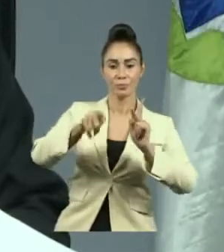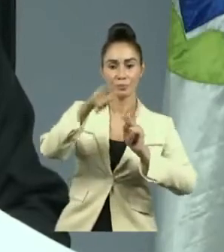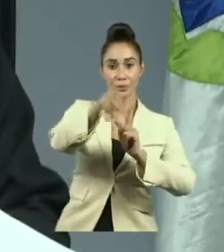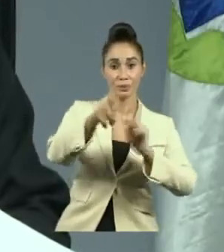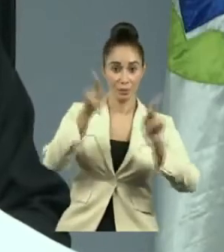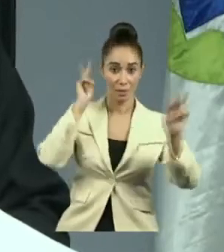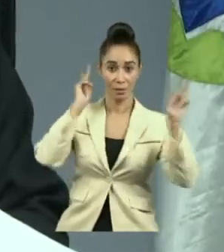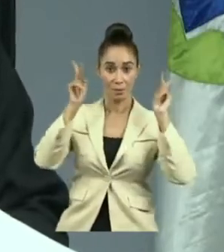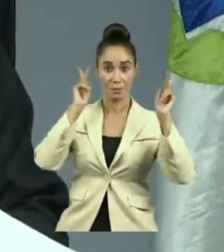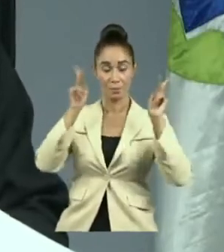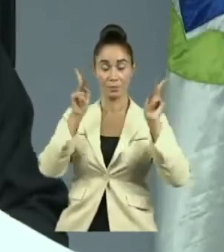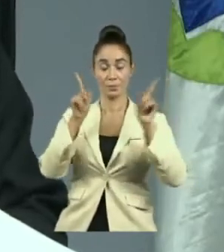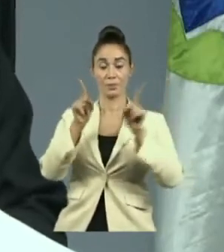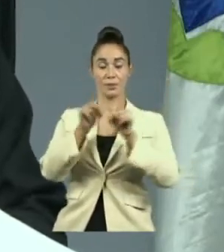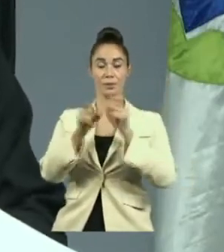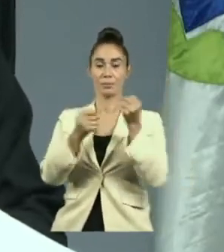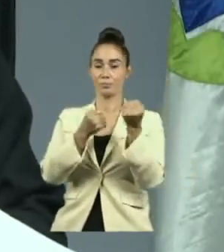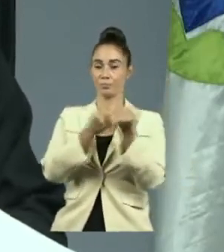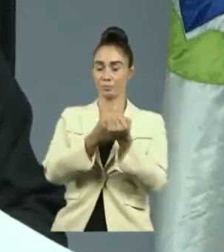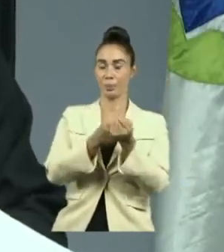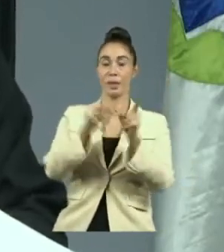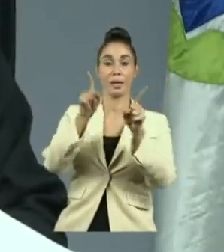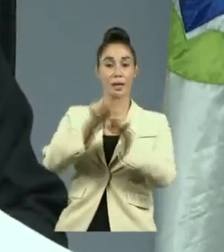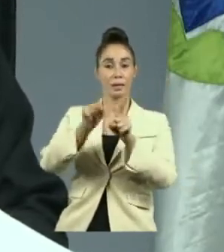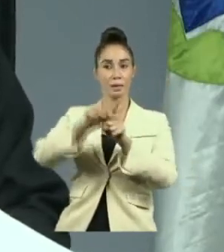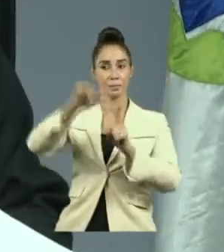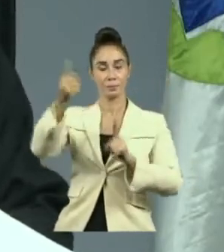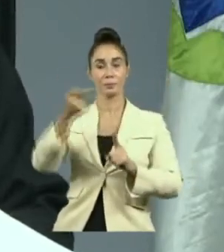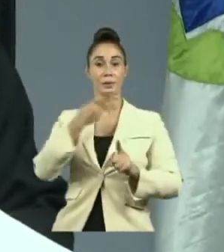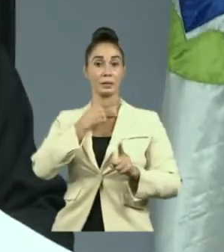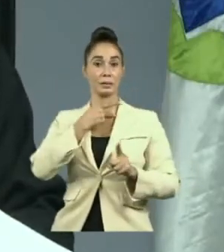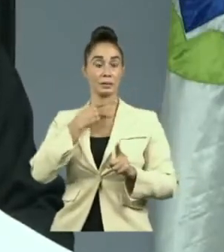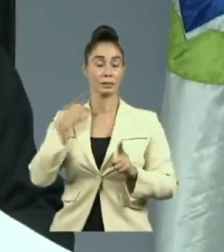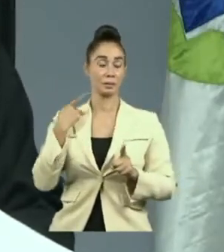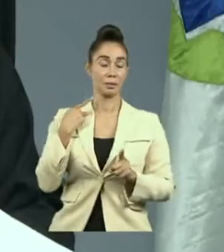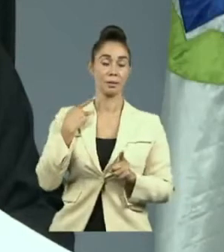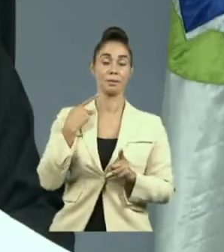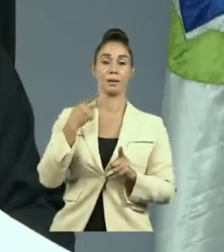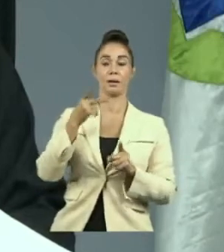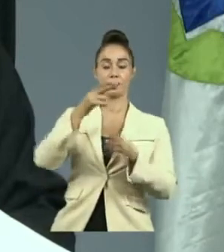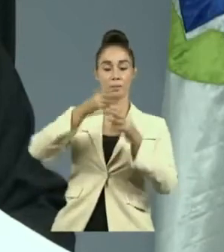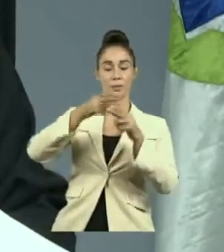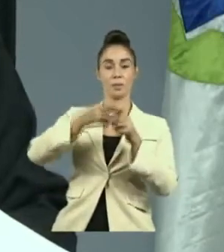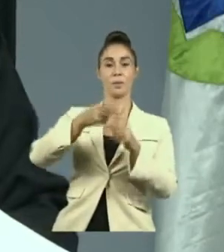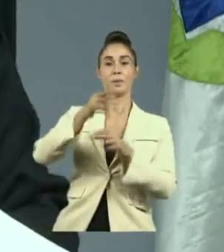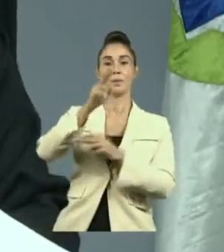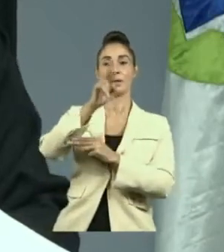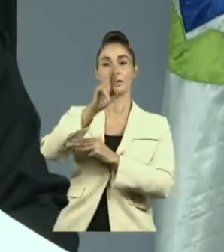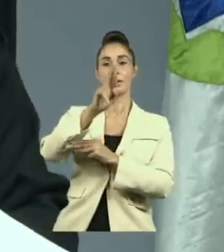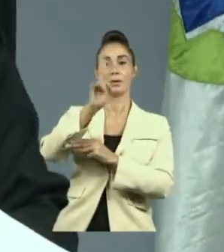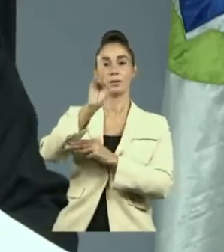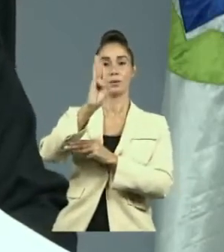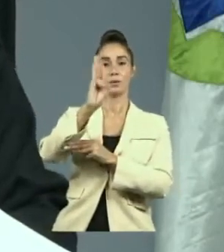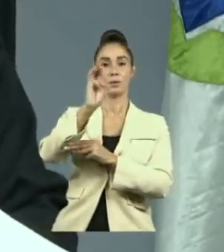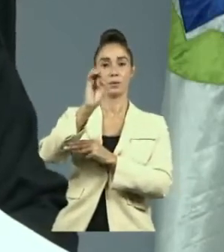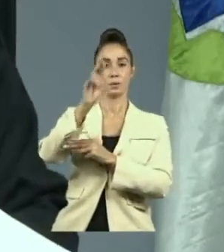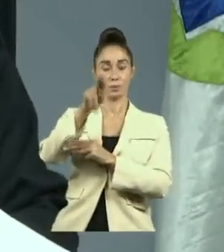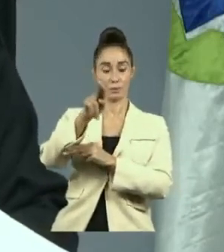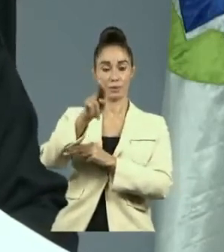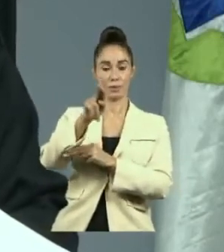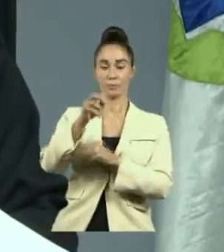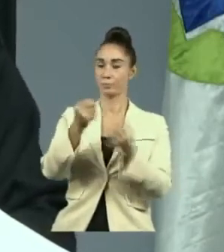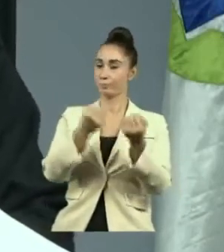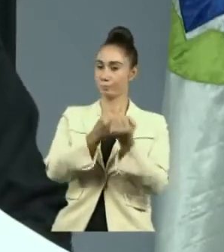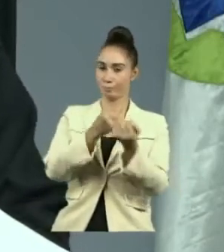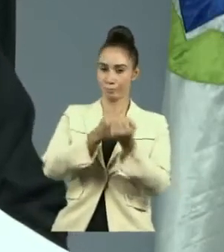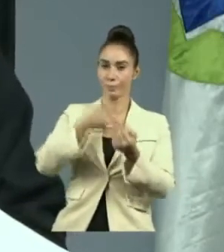y de manera especial al padre rubén darío de cabarete así como a los líderes comunitarios